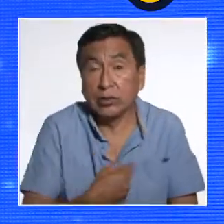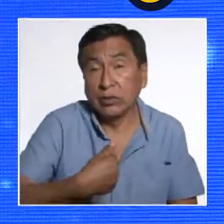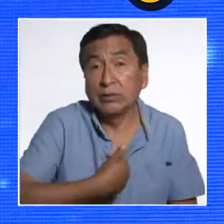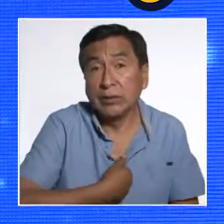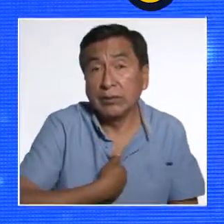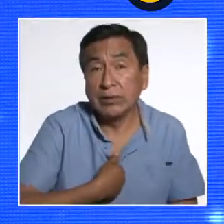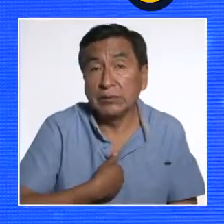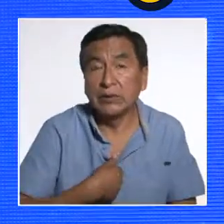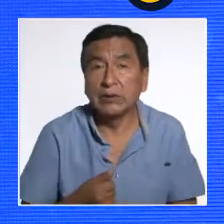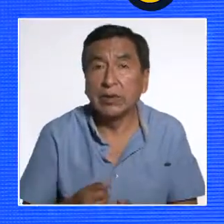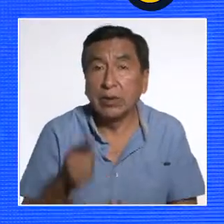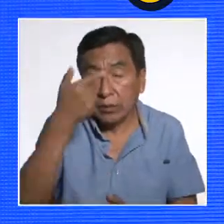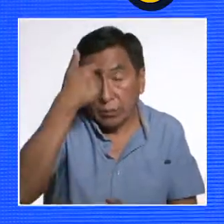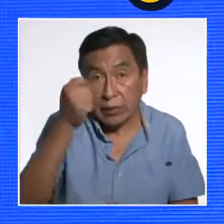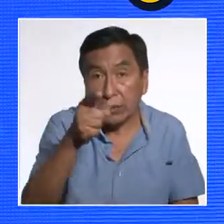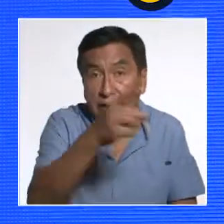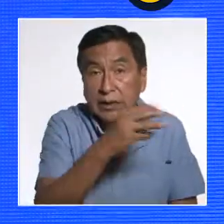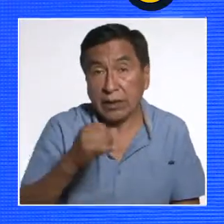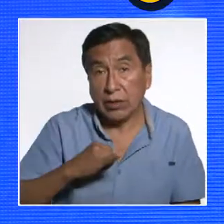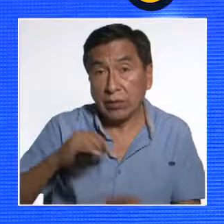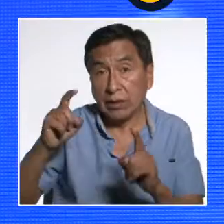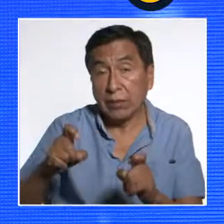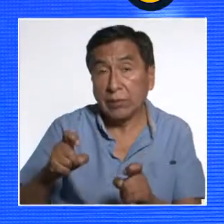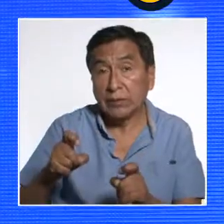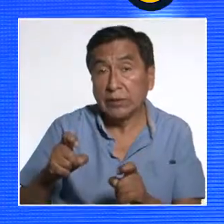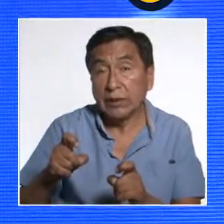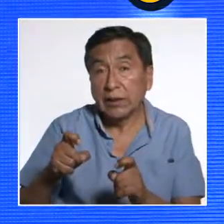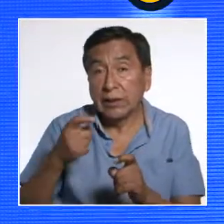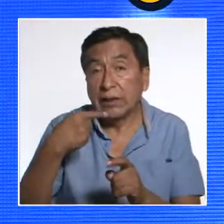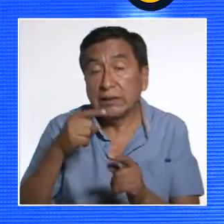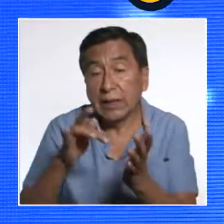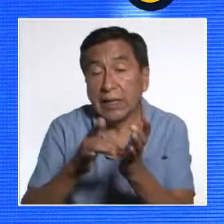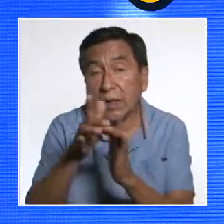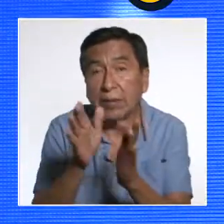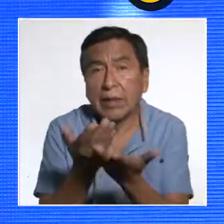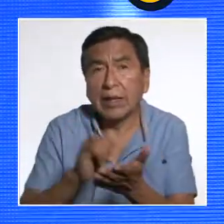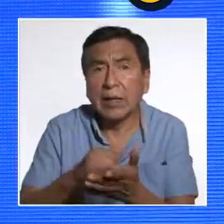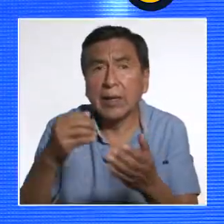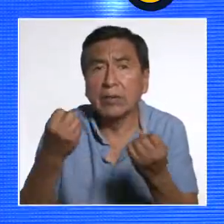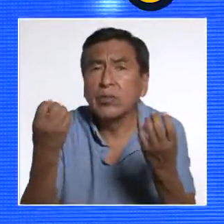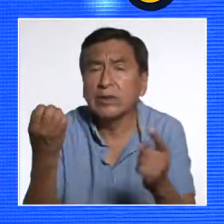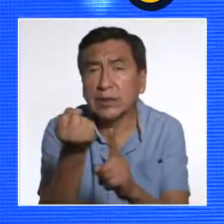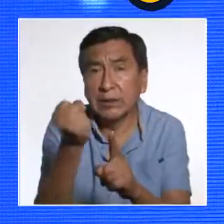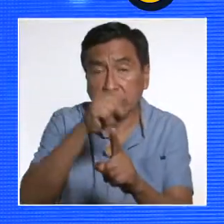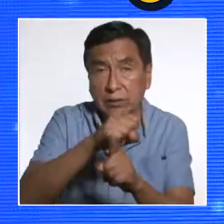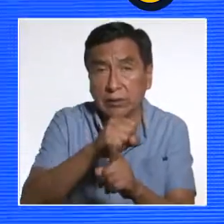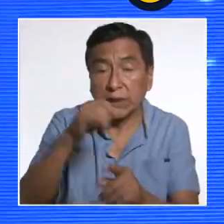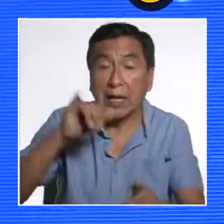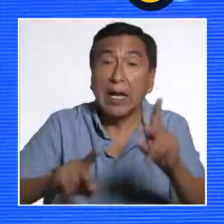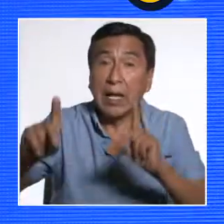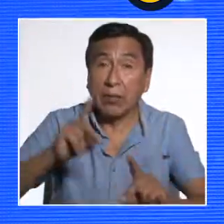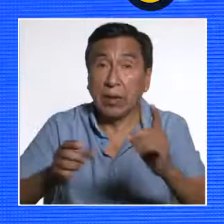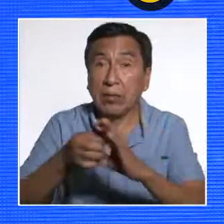yo debemos gritar. La Biblia habla que en muchas circunstancias el pueblo